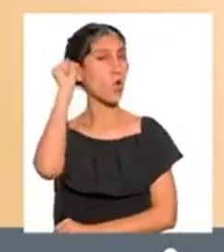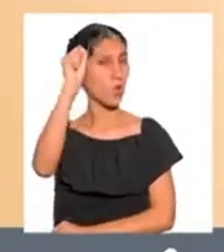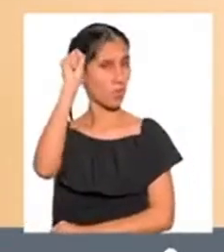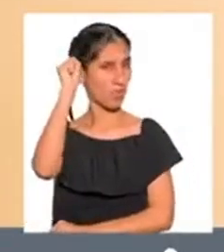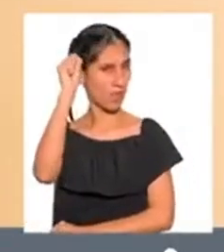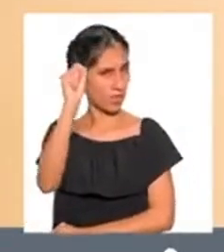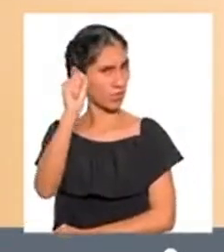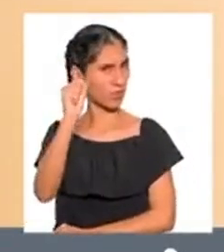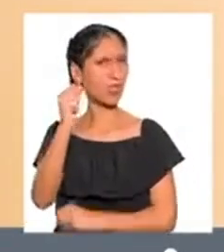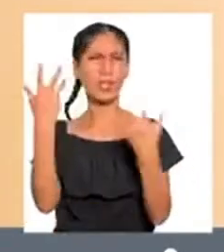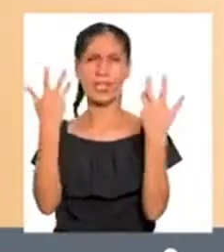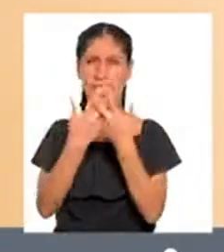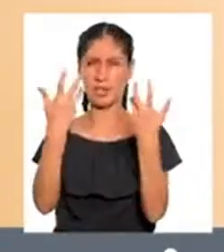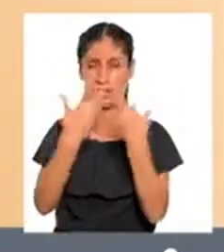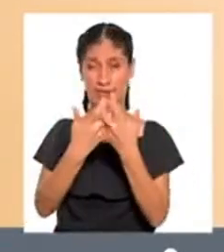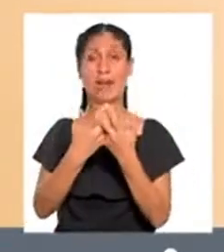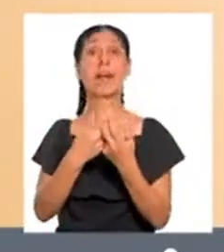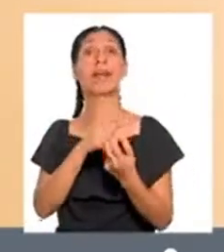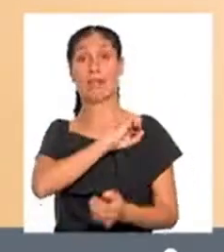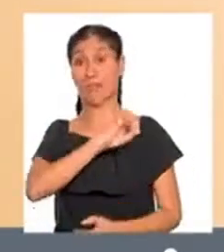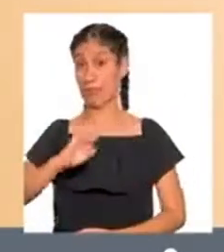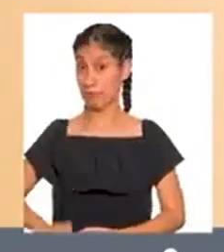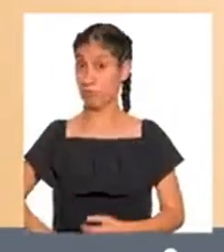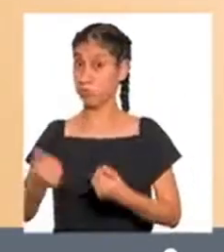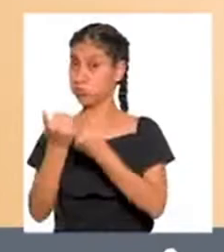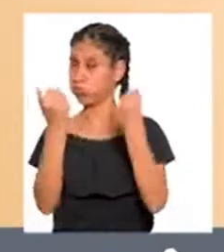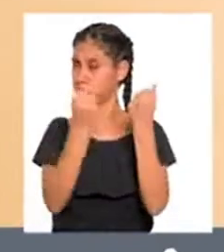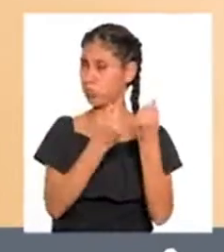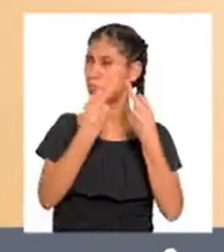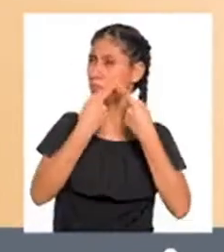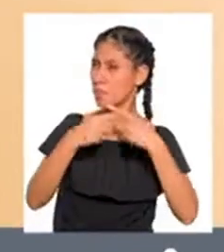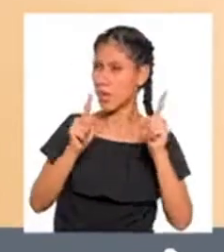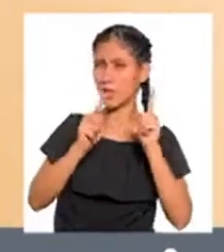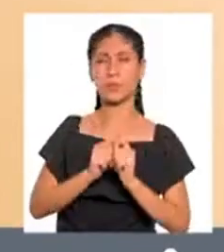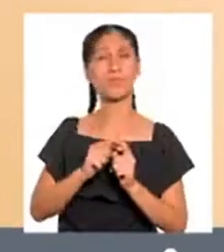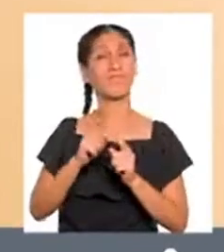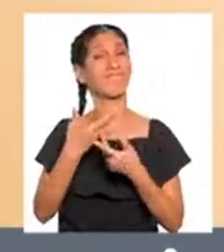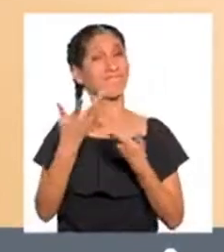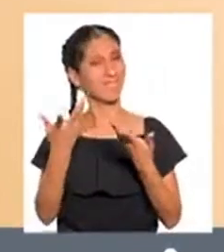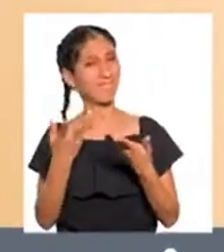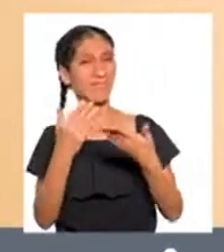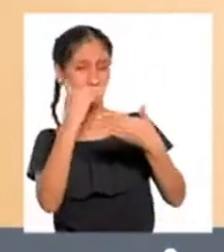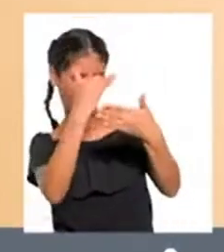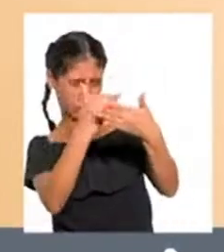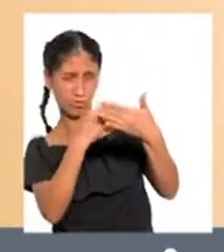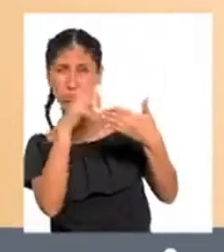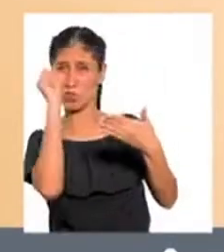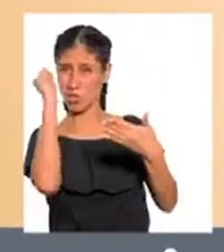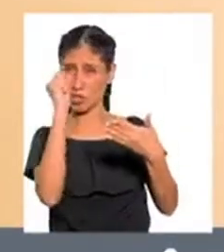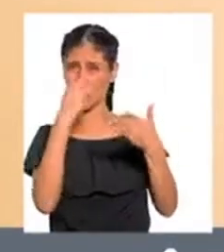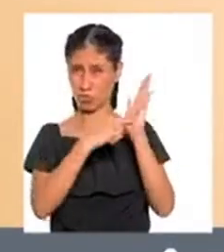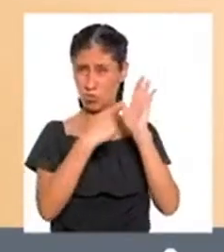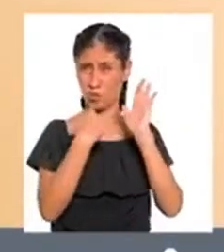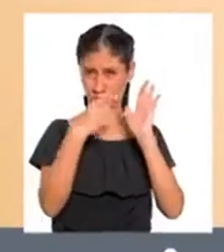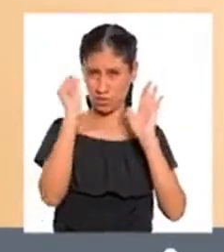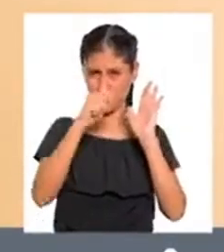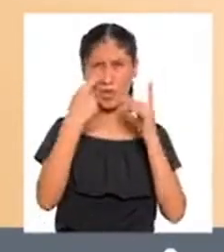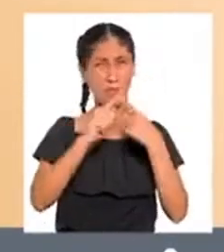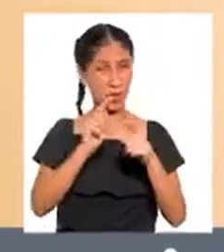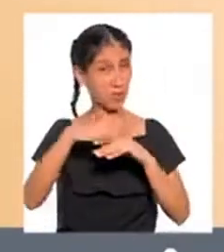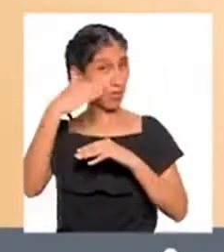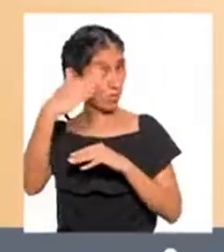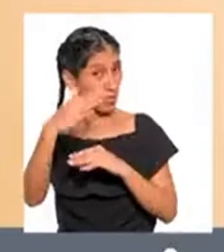público que concierne al Estado y a la población. Sin embargo, en la práctica se ha llevado a cabo de manera